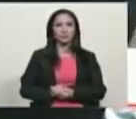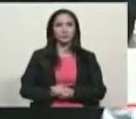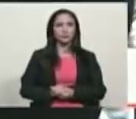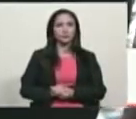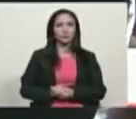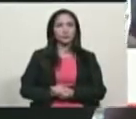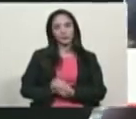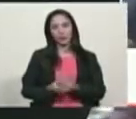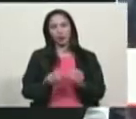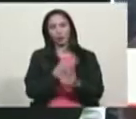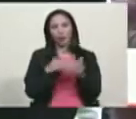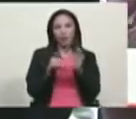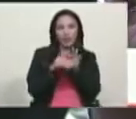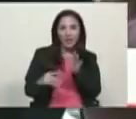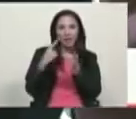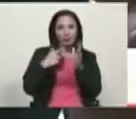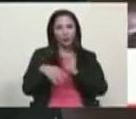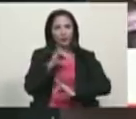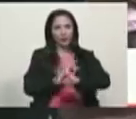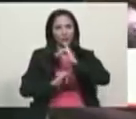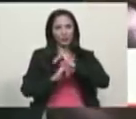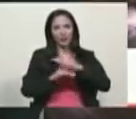que violan el derecho internacional.